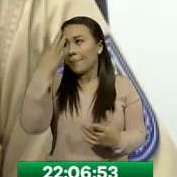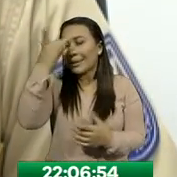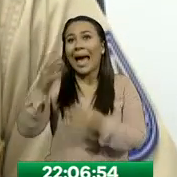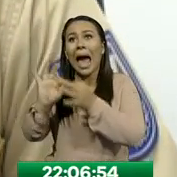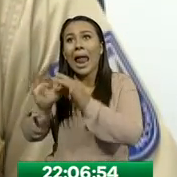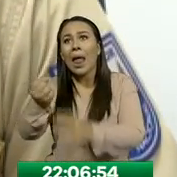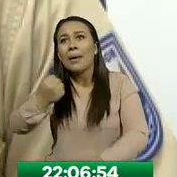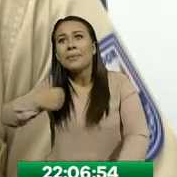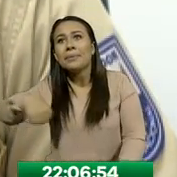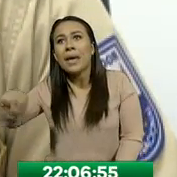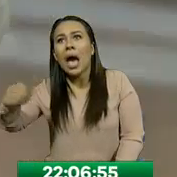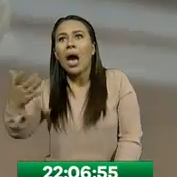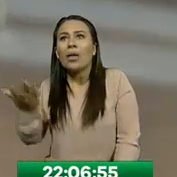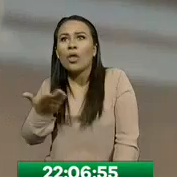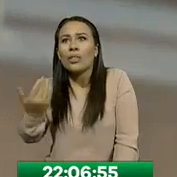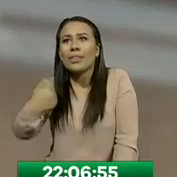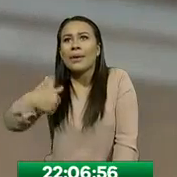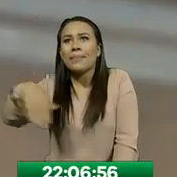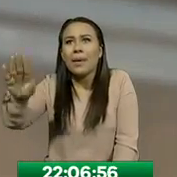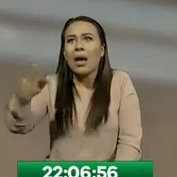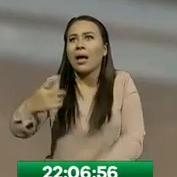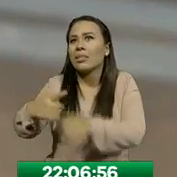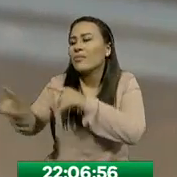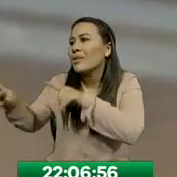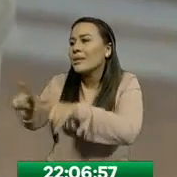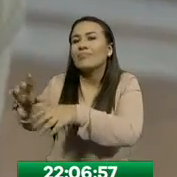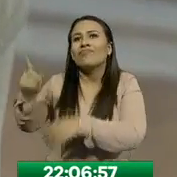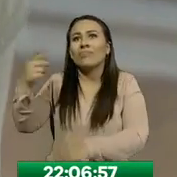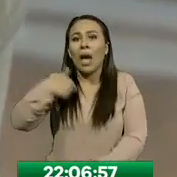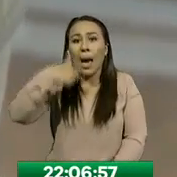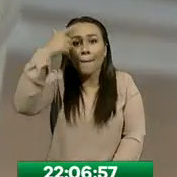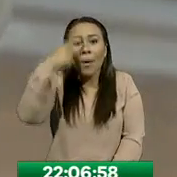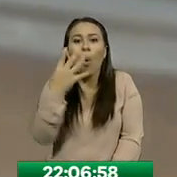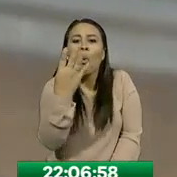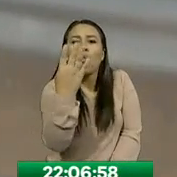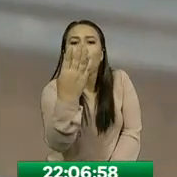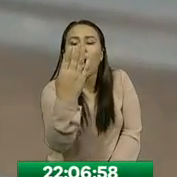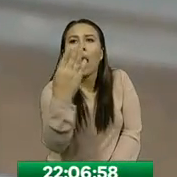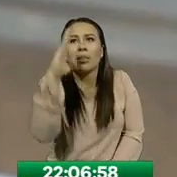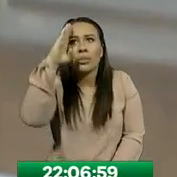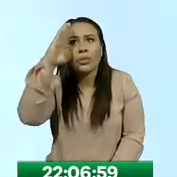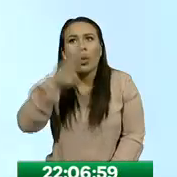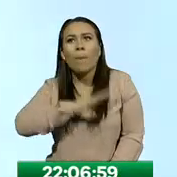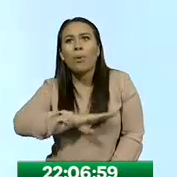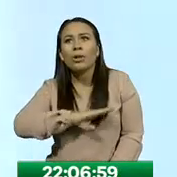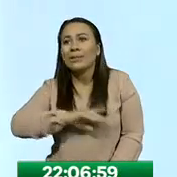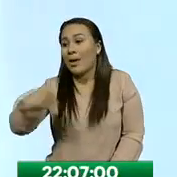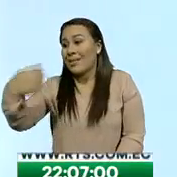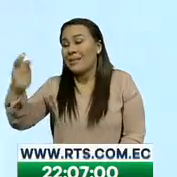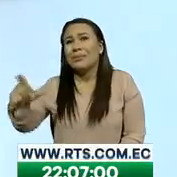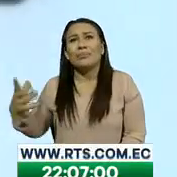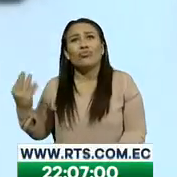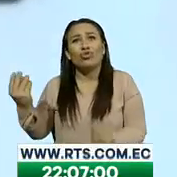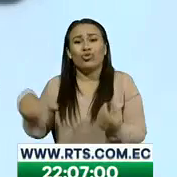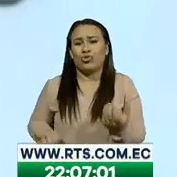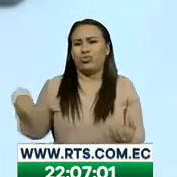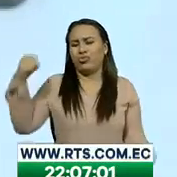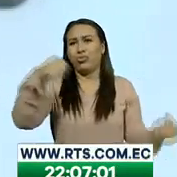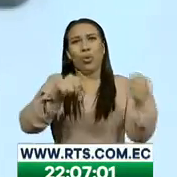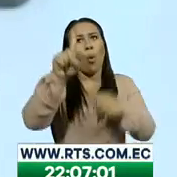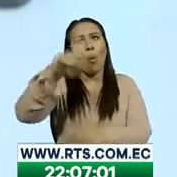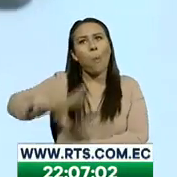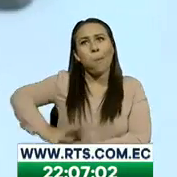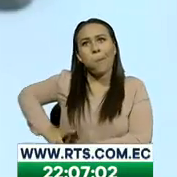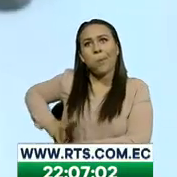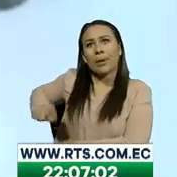se trasladan a pie. Los policías estaban en desventaja, los atacantes no conformes con agredirlos. A uno de ellos le quitaron el arma de